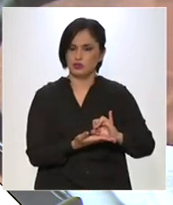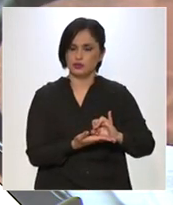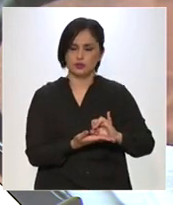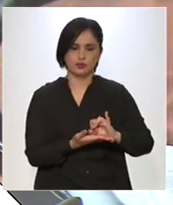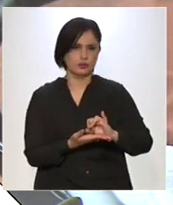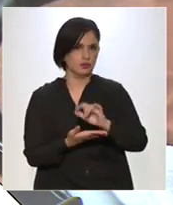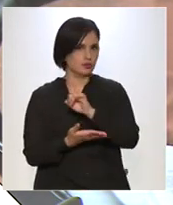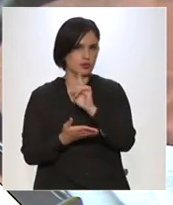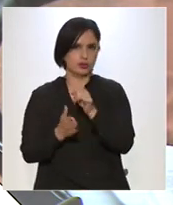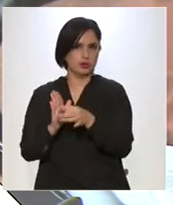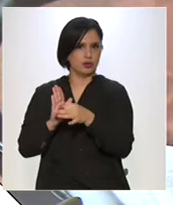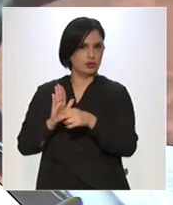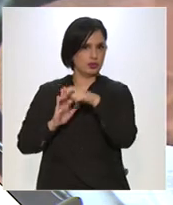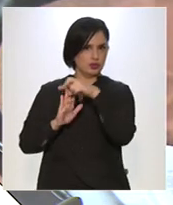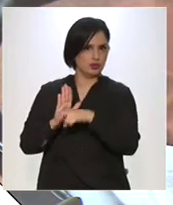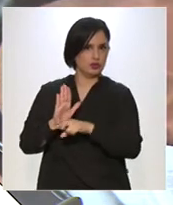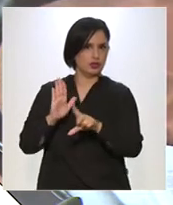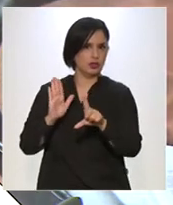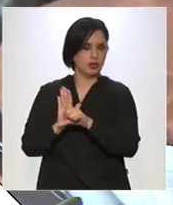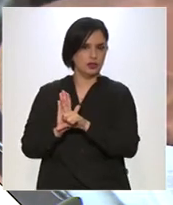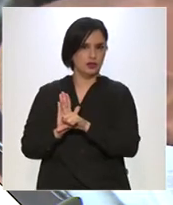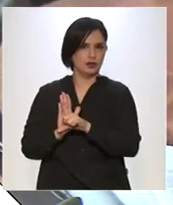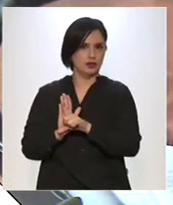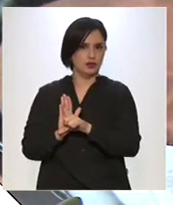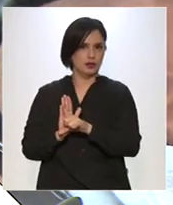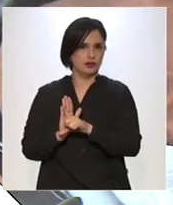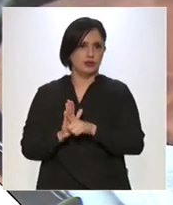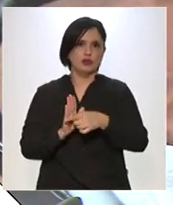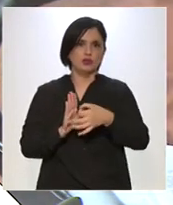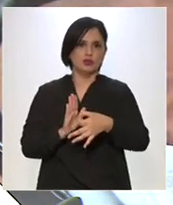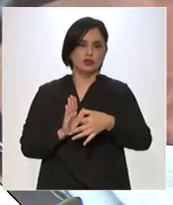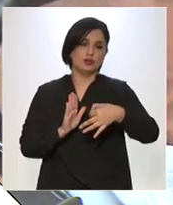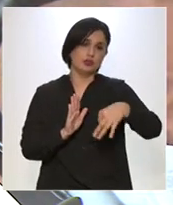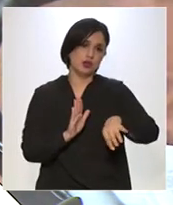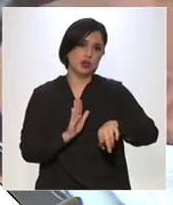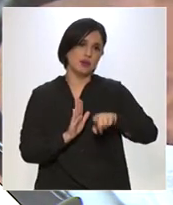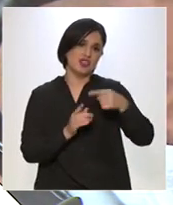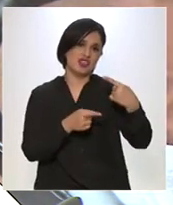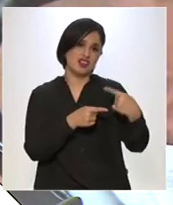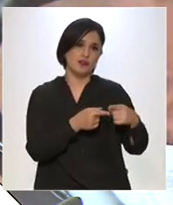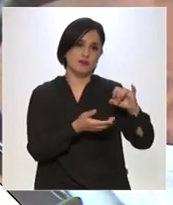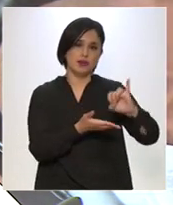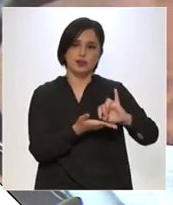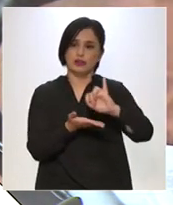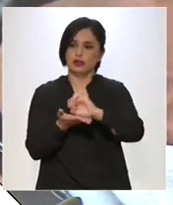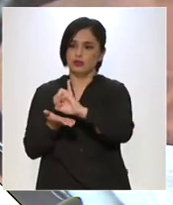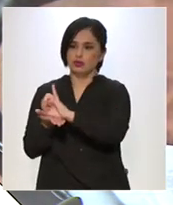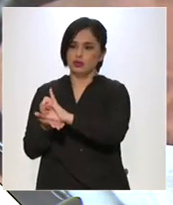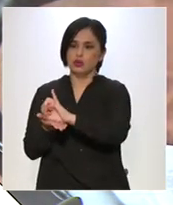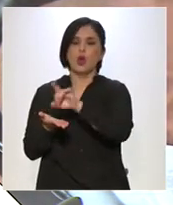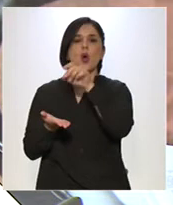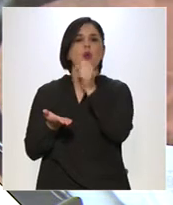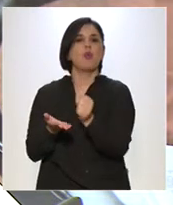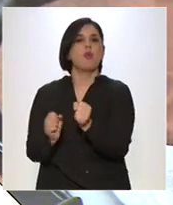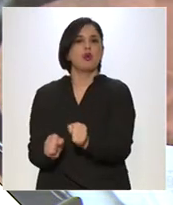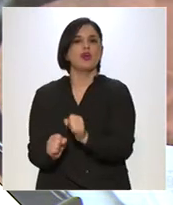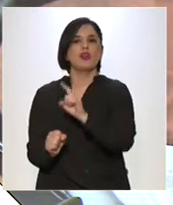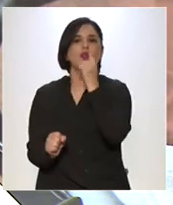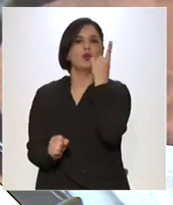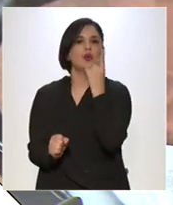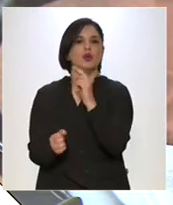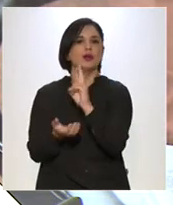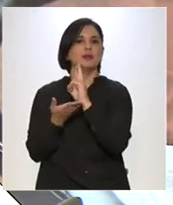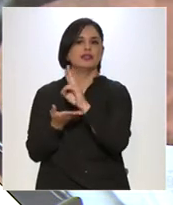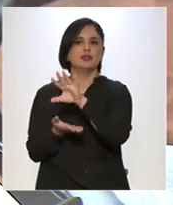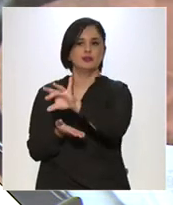lo dice la moción, pero se infiere de ella, pues solo se señala que los distintos órganos ahí señalados pueden designar un